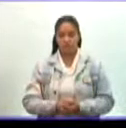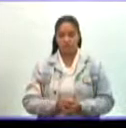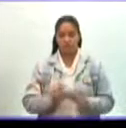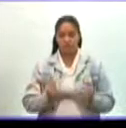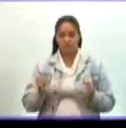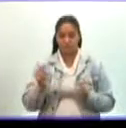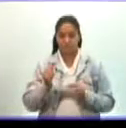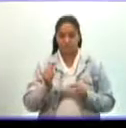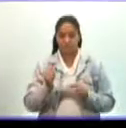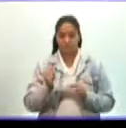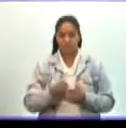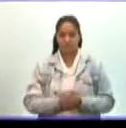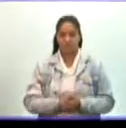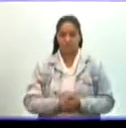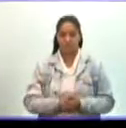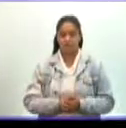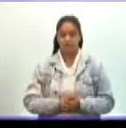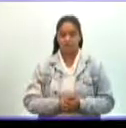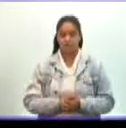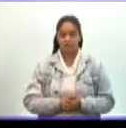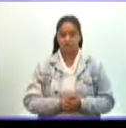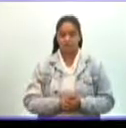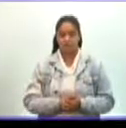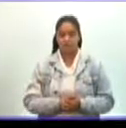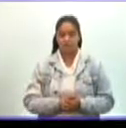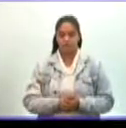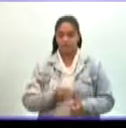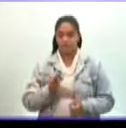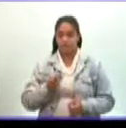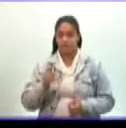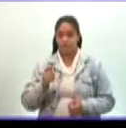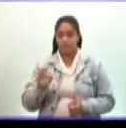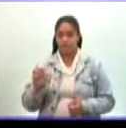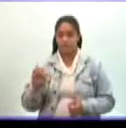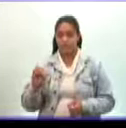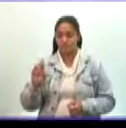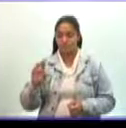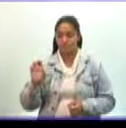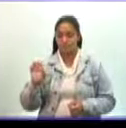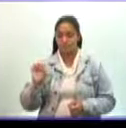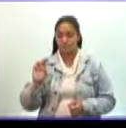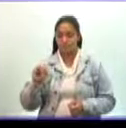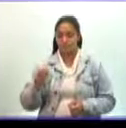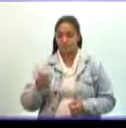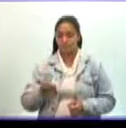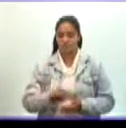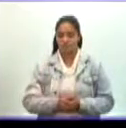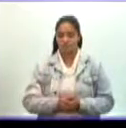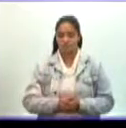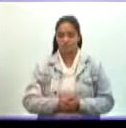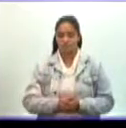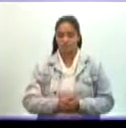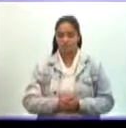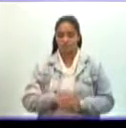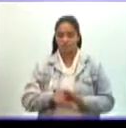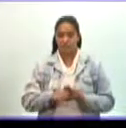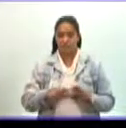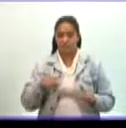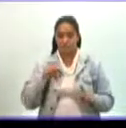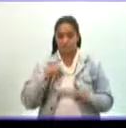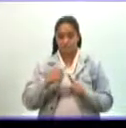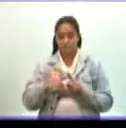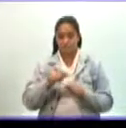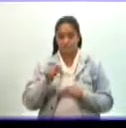del teorema de las transversales. Observaron ustedes que ya le salió la adición